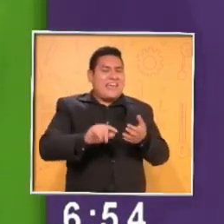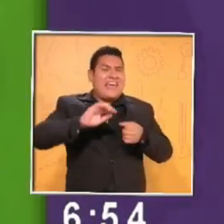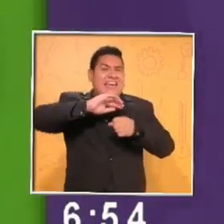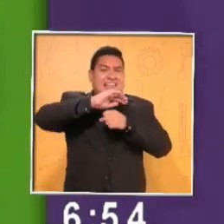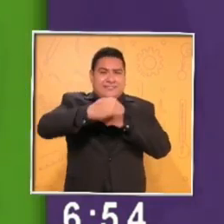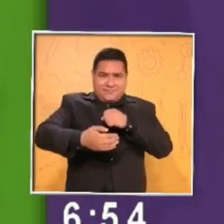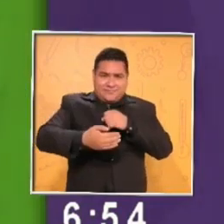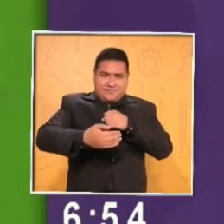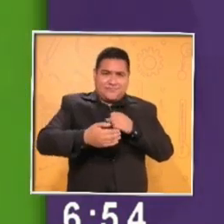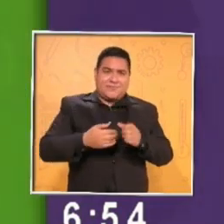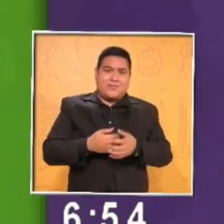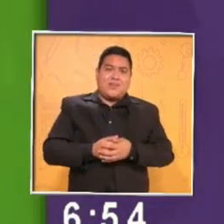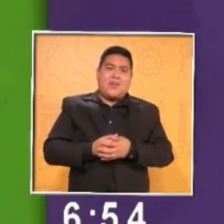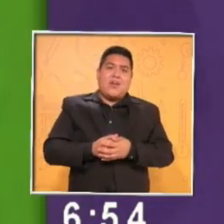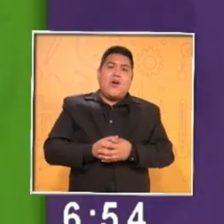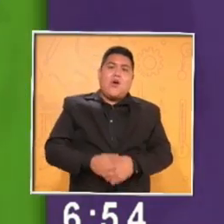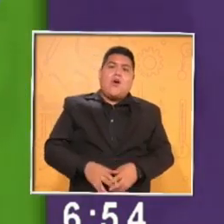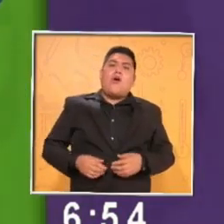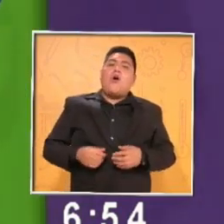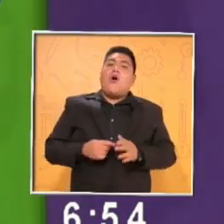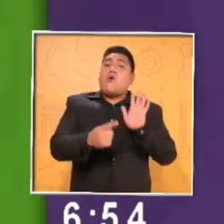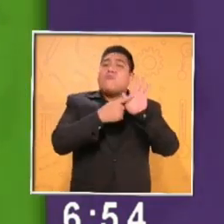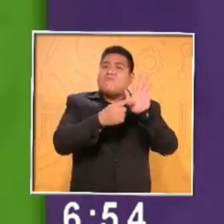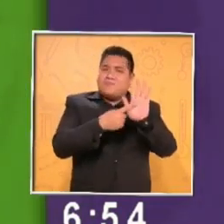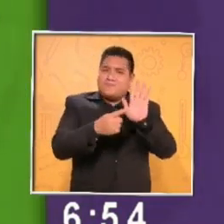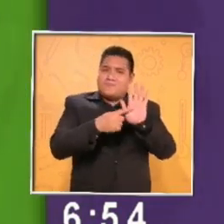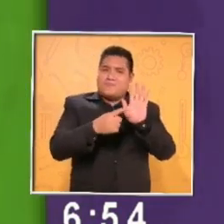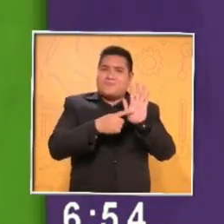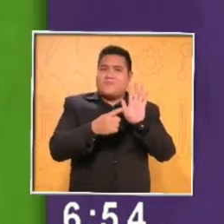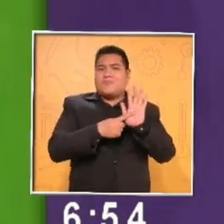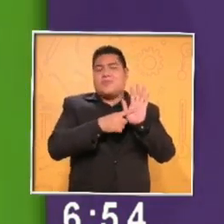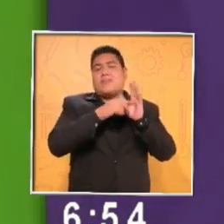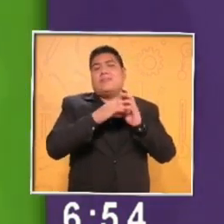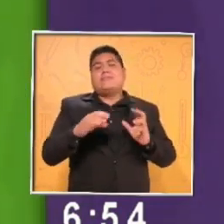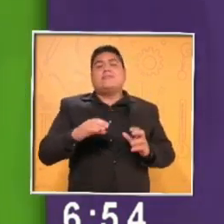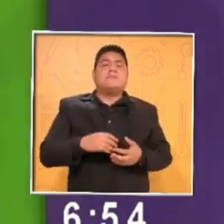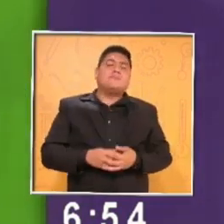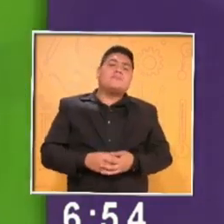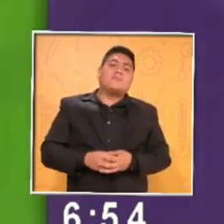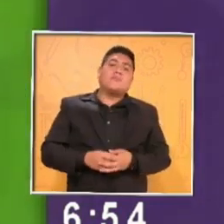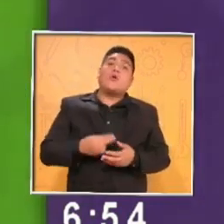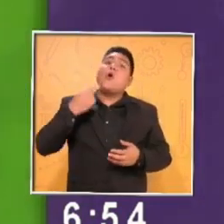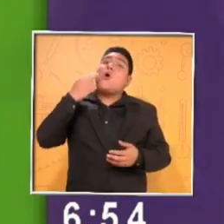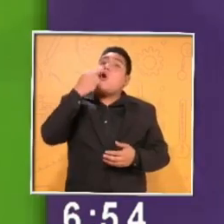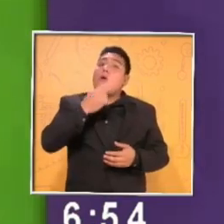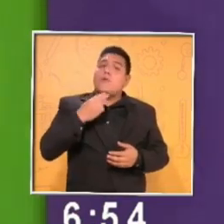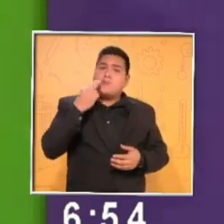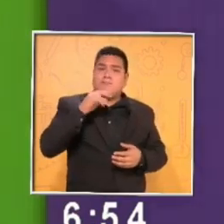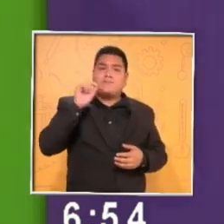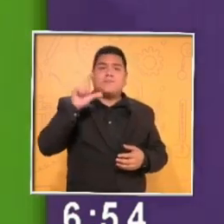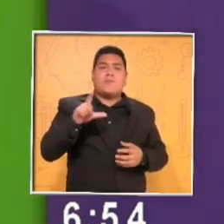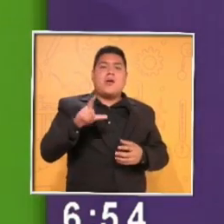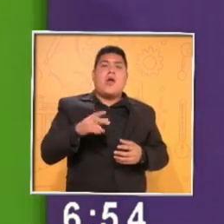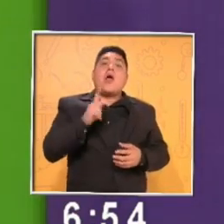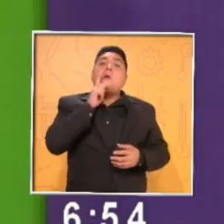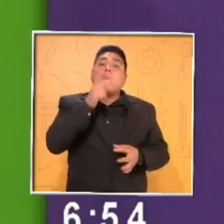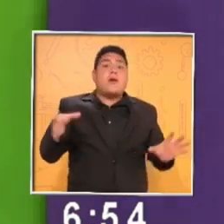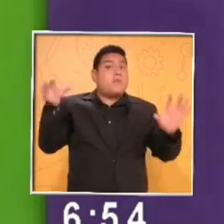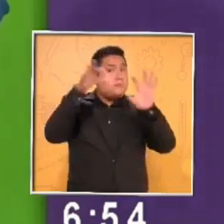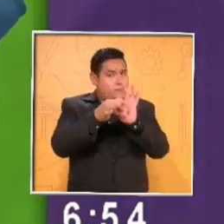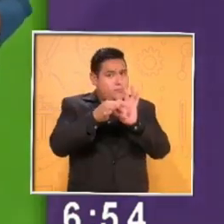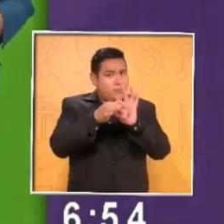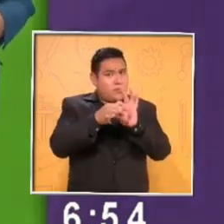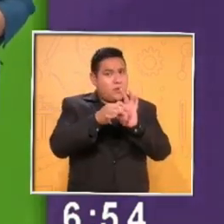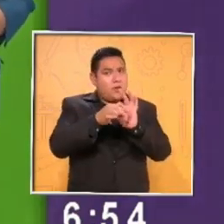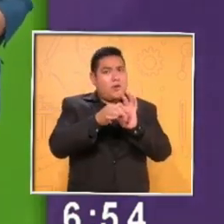Concluimos también con un argumento de cita de autoridad. Utilizamos también un nexo, en este caso